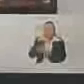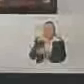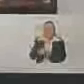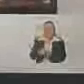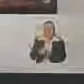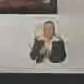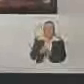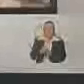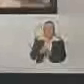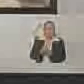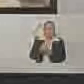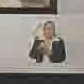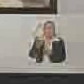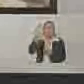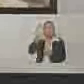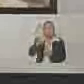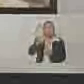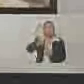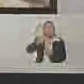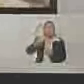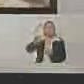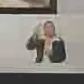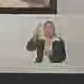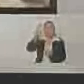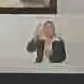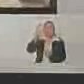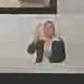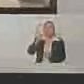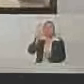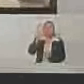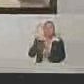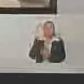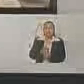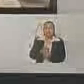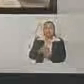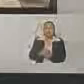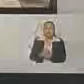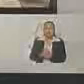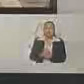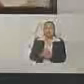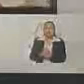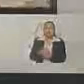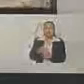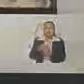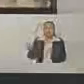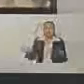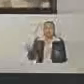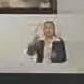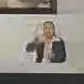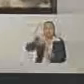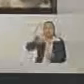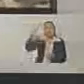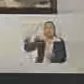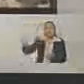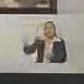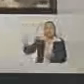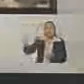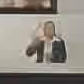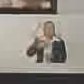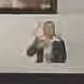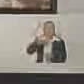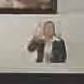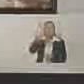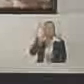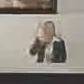manera para la apertura y el cierre de cada uno de los temas, así como el mensaje final. En el mensaje inicial, cada debatiente tendrá